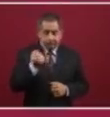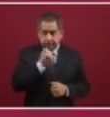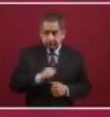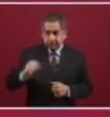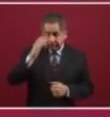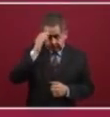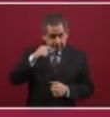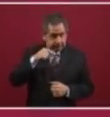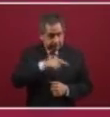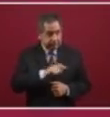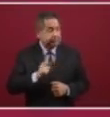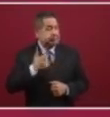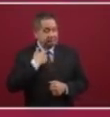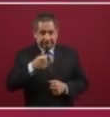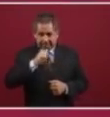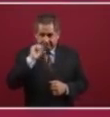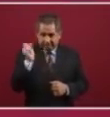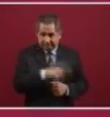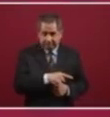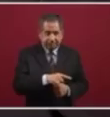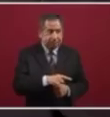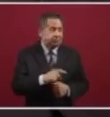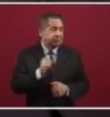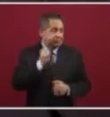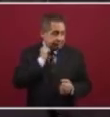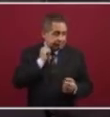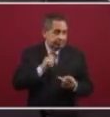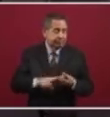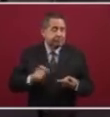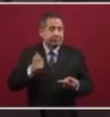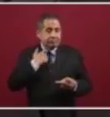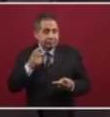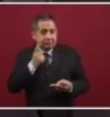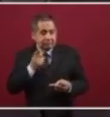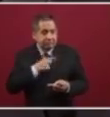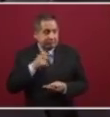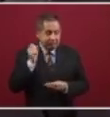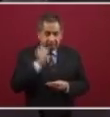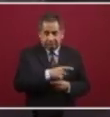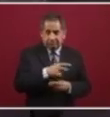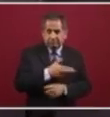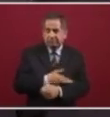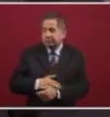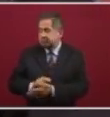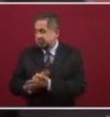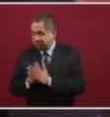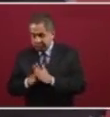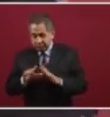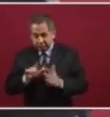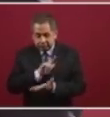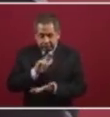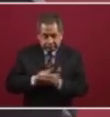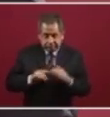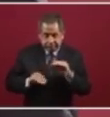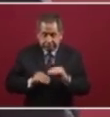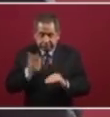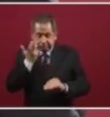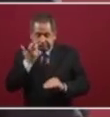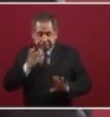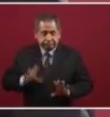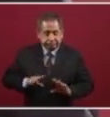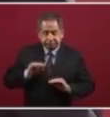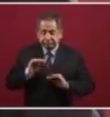habían estado de senadores, de diputados, y habían arreglado las leyes a modo.